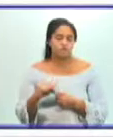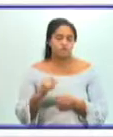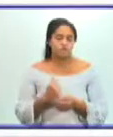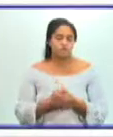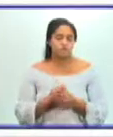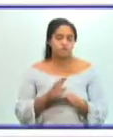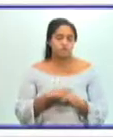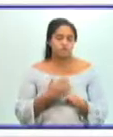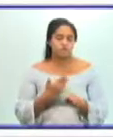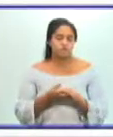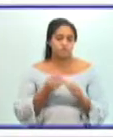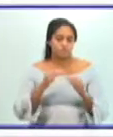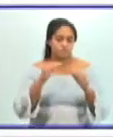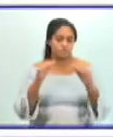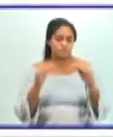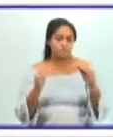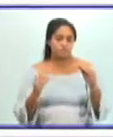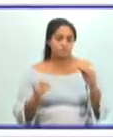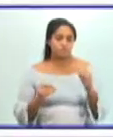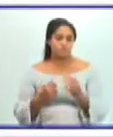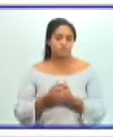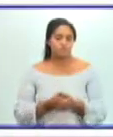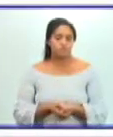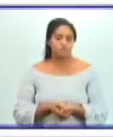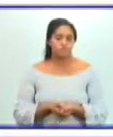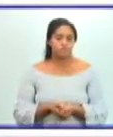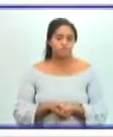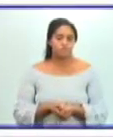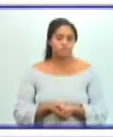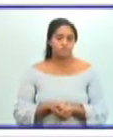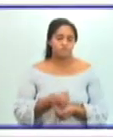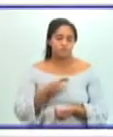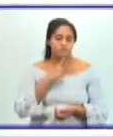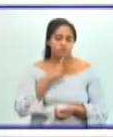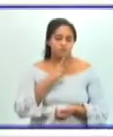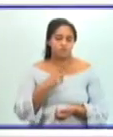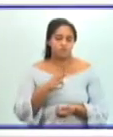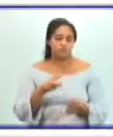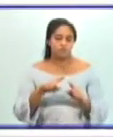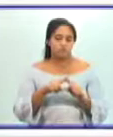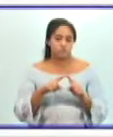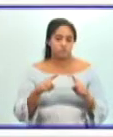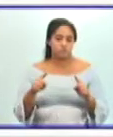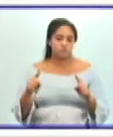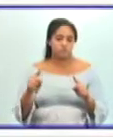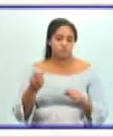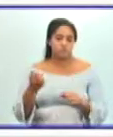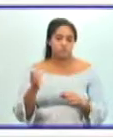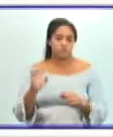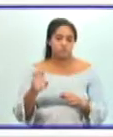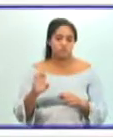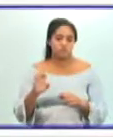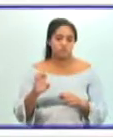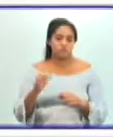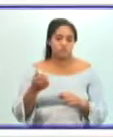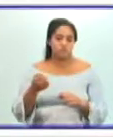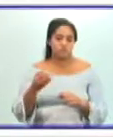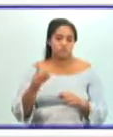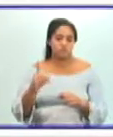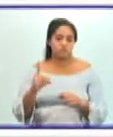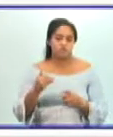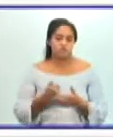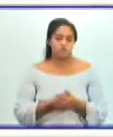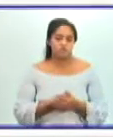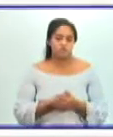entonces sustituir la razón del segmento AE con el segmento AD, que nos dicen